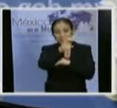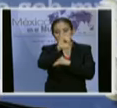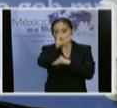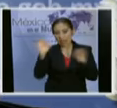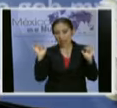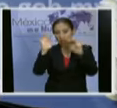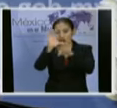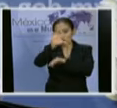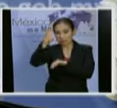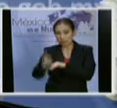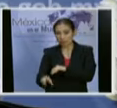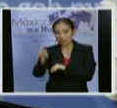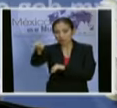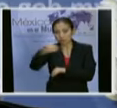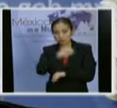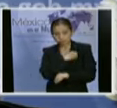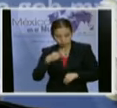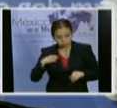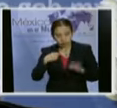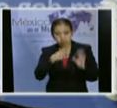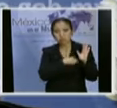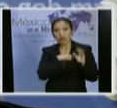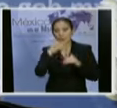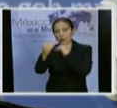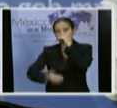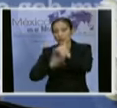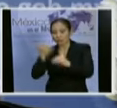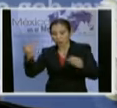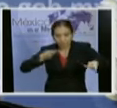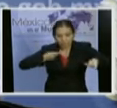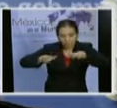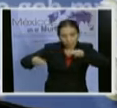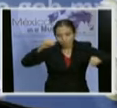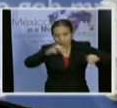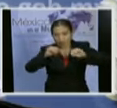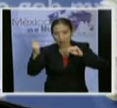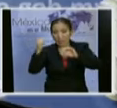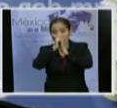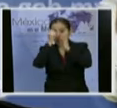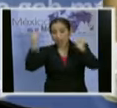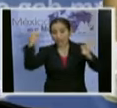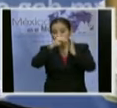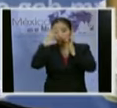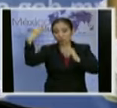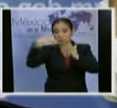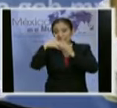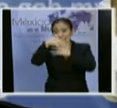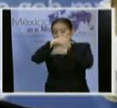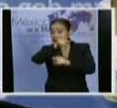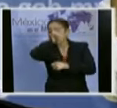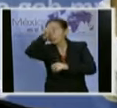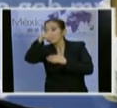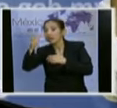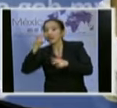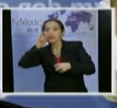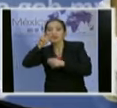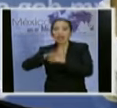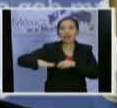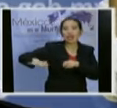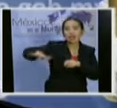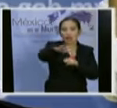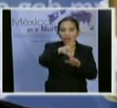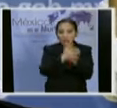reunirse en Costa Rica, se comprometa efectivamente en el proceso de formulación de la Agenda Post-2015 y logre exponer una visión